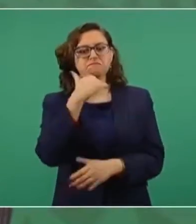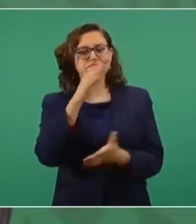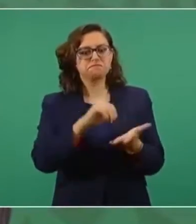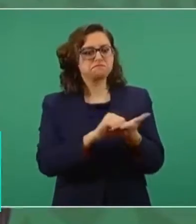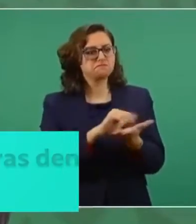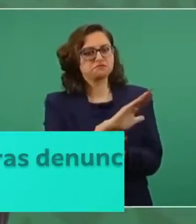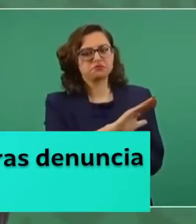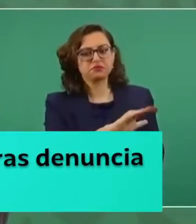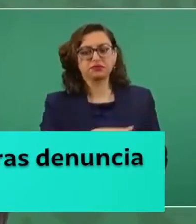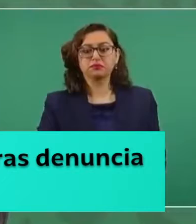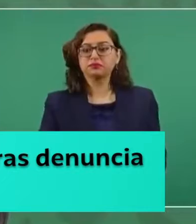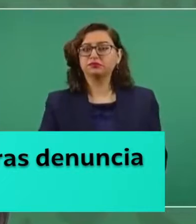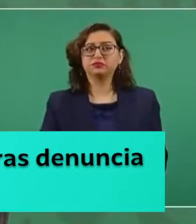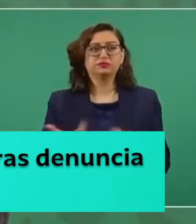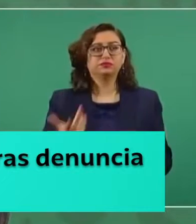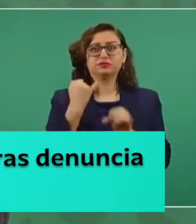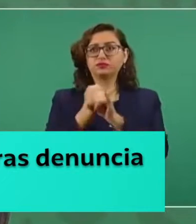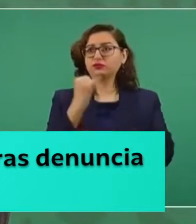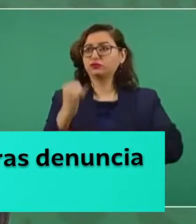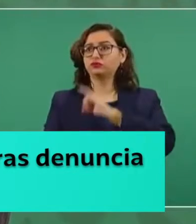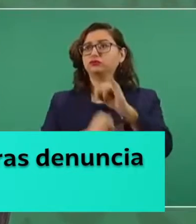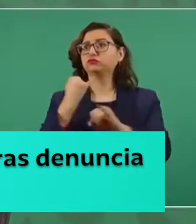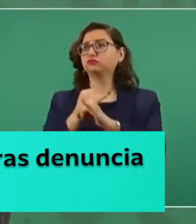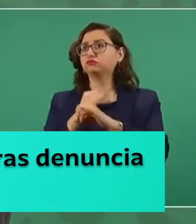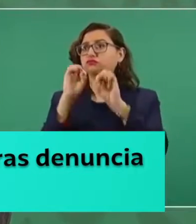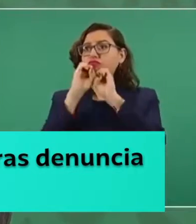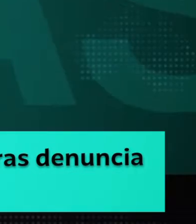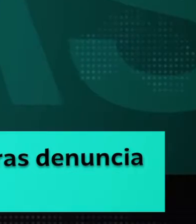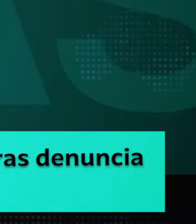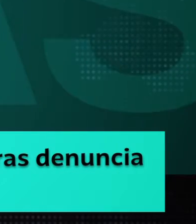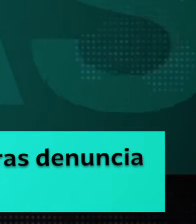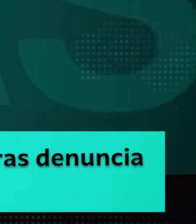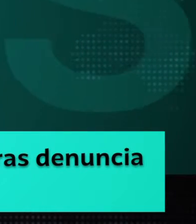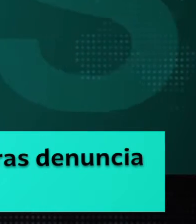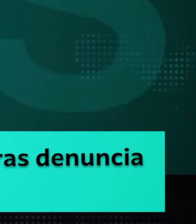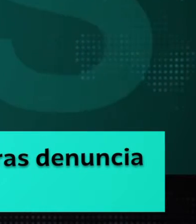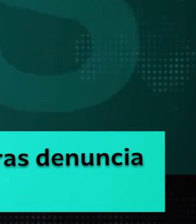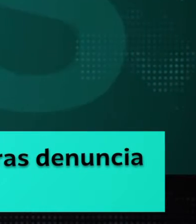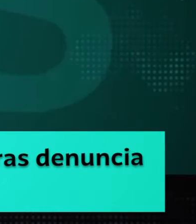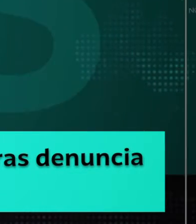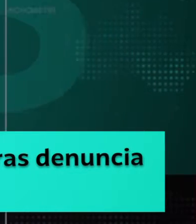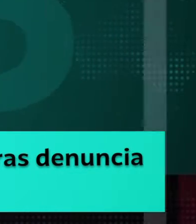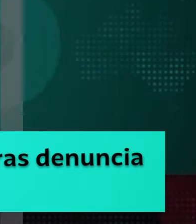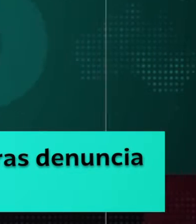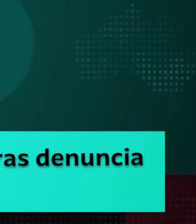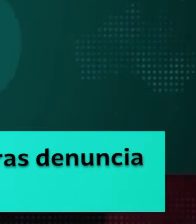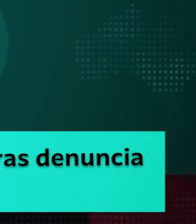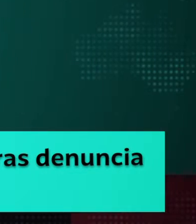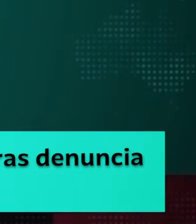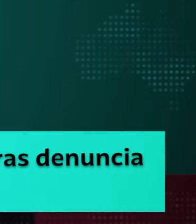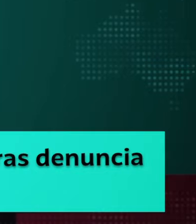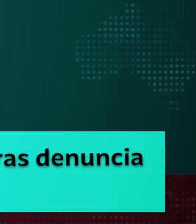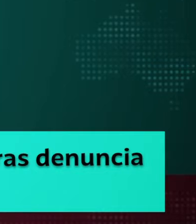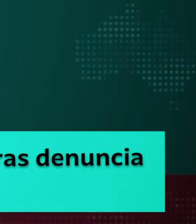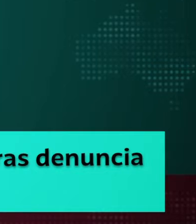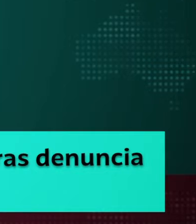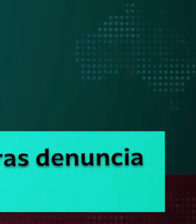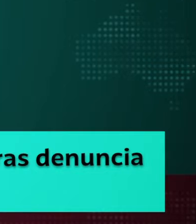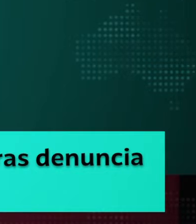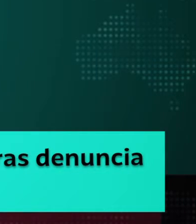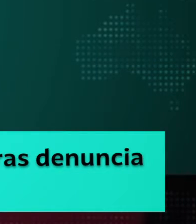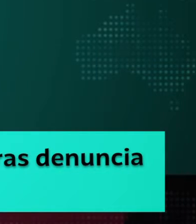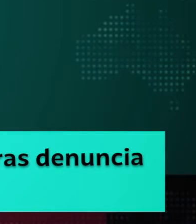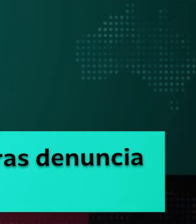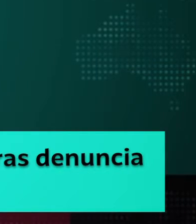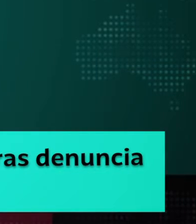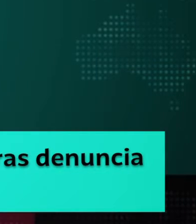será la Fiscalía de Delitos Electorales quien resuelva si la entrega de tarjetas de un candidato al gobierno en Nuevo León es un acto de compra o